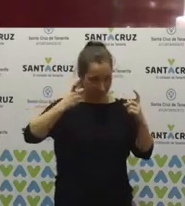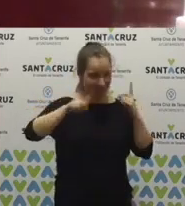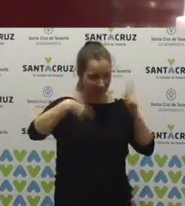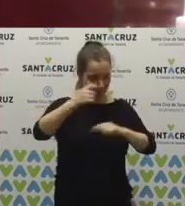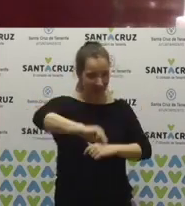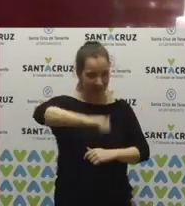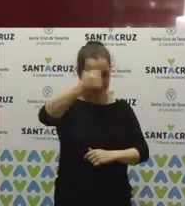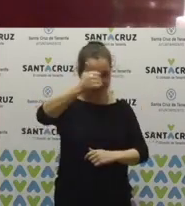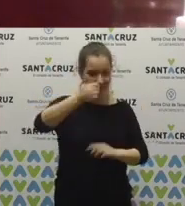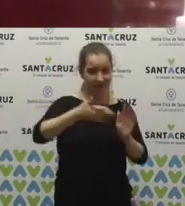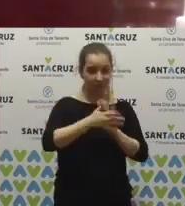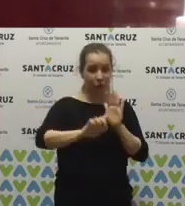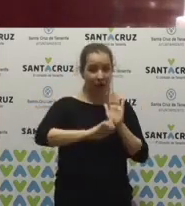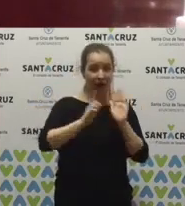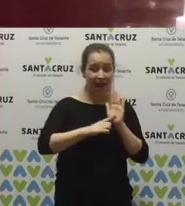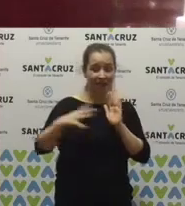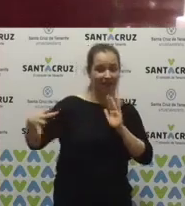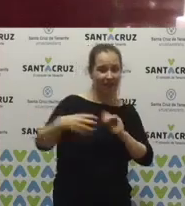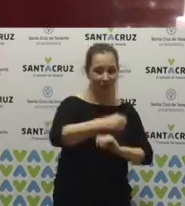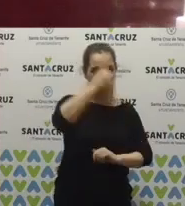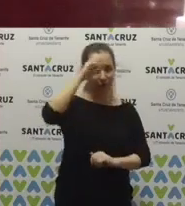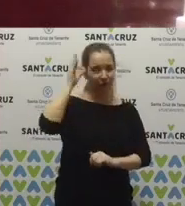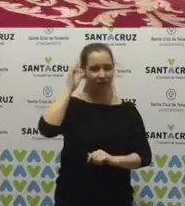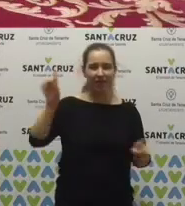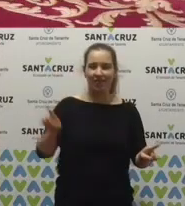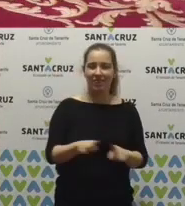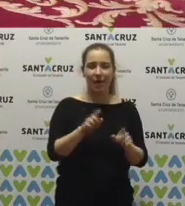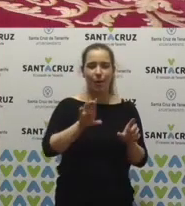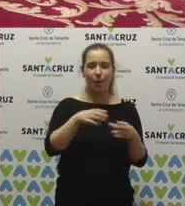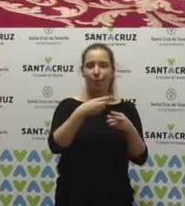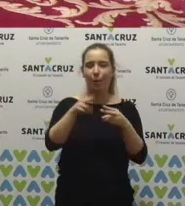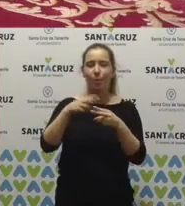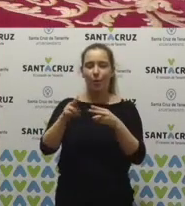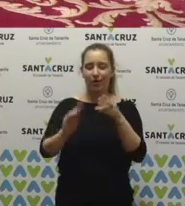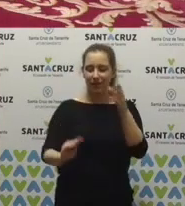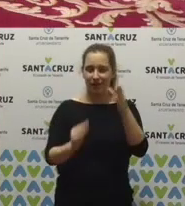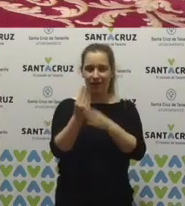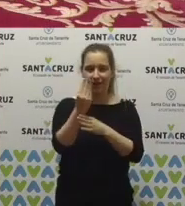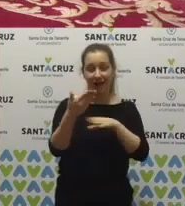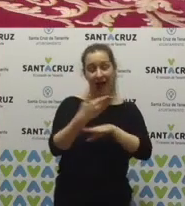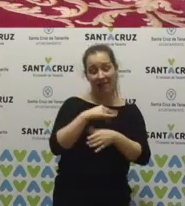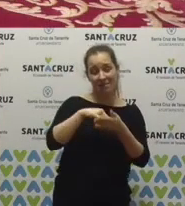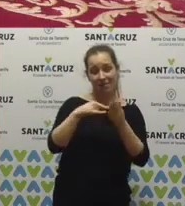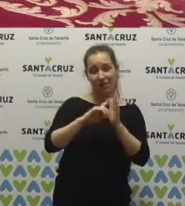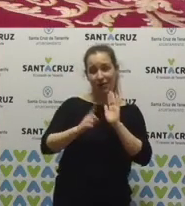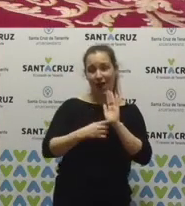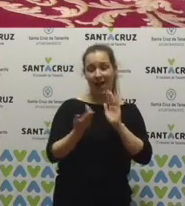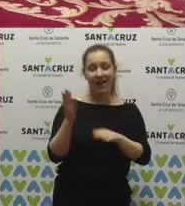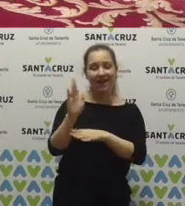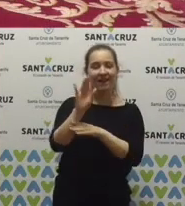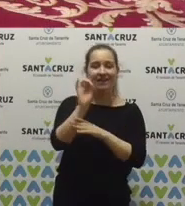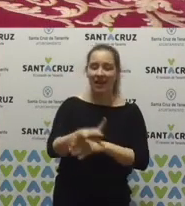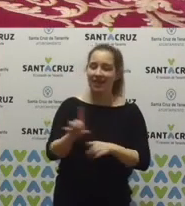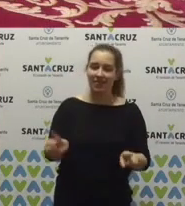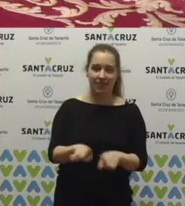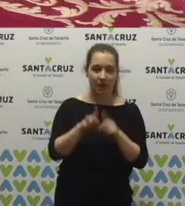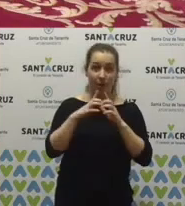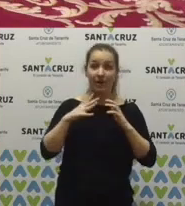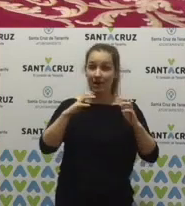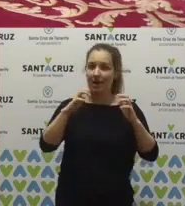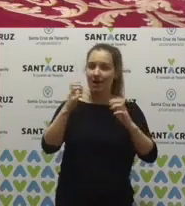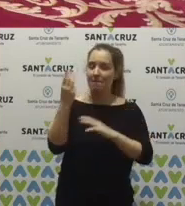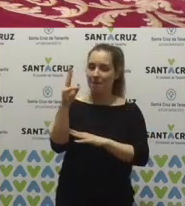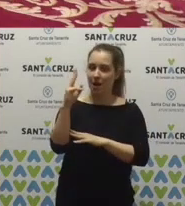todos y todos independientemente de que en la pues se impulse la provoca un anteproyecto de ley en el parlamento se consiguió por cierto con gran esfuerzo